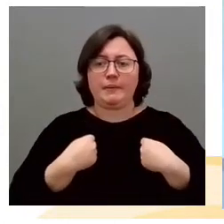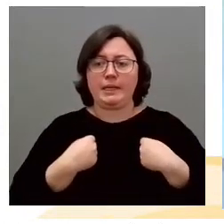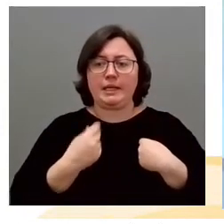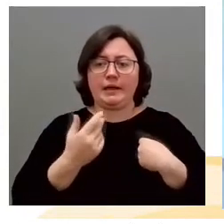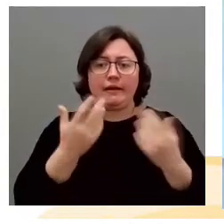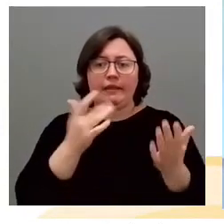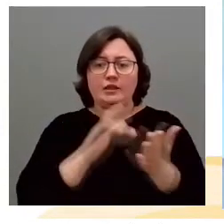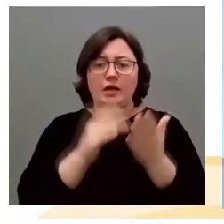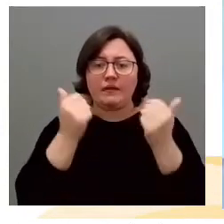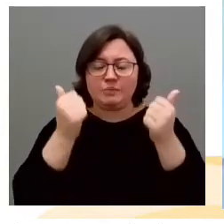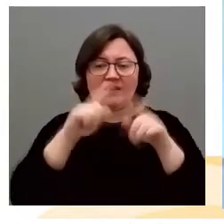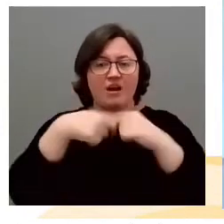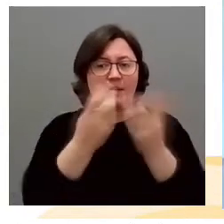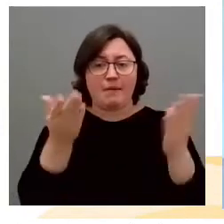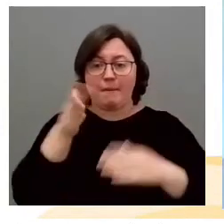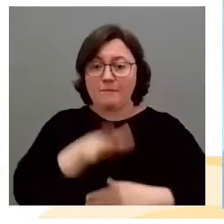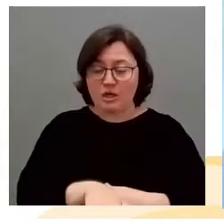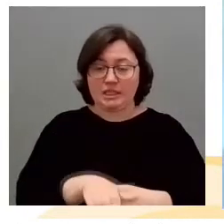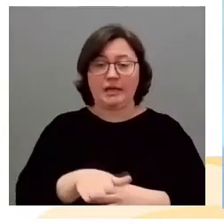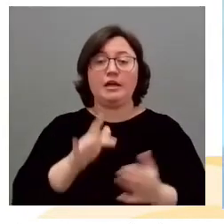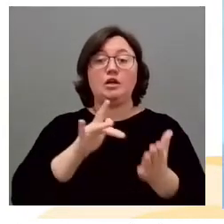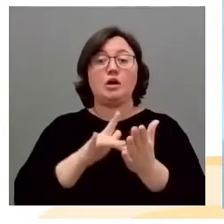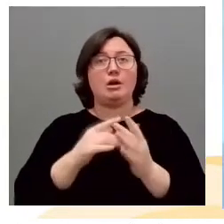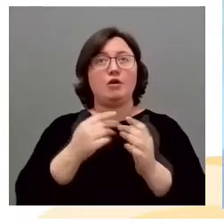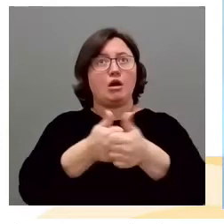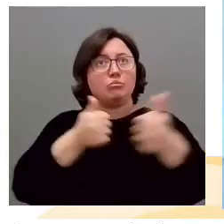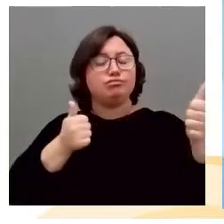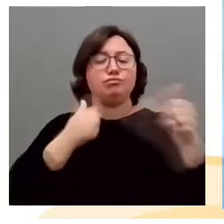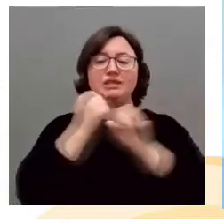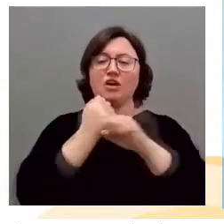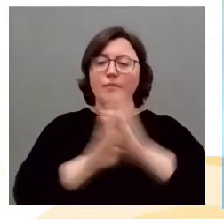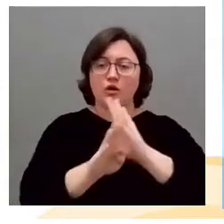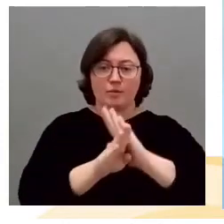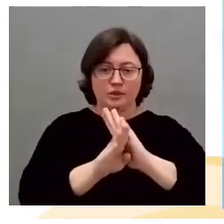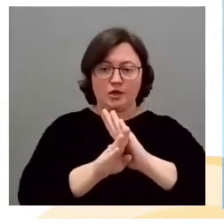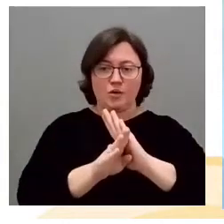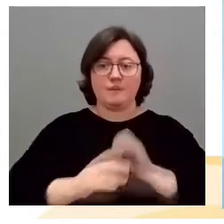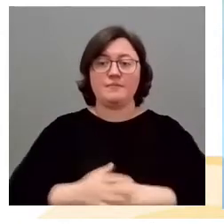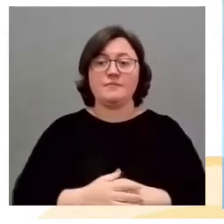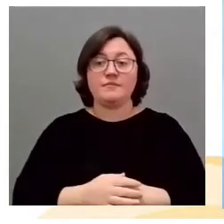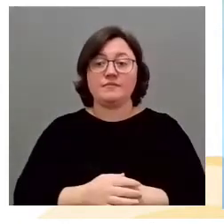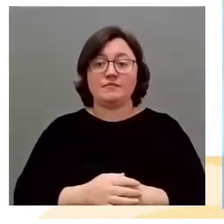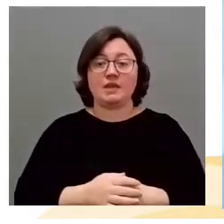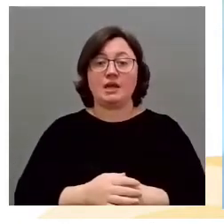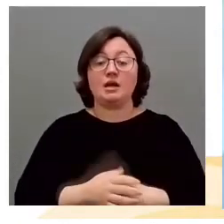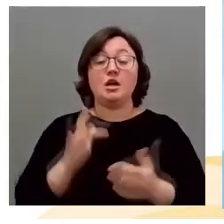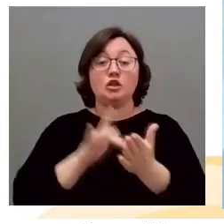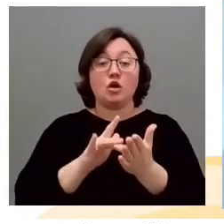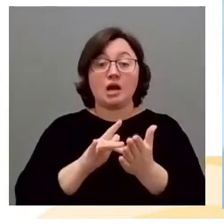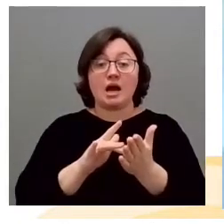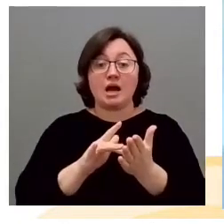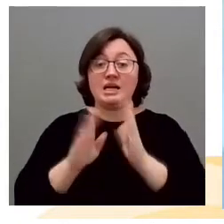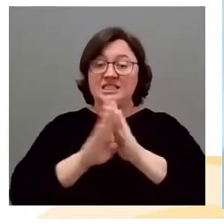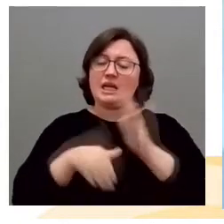lo vivido nos hace pensar en seguir trabajando con todos los mecanismos y recursos para proteger la salud